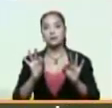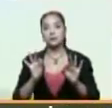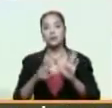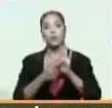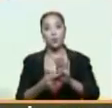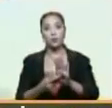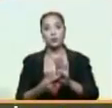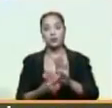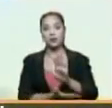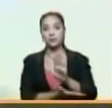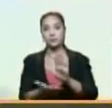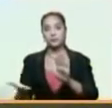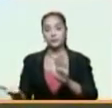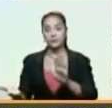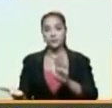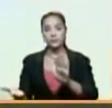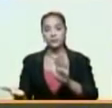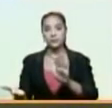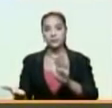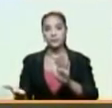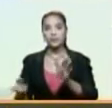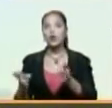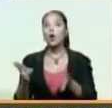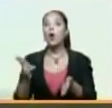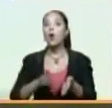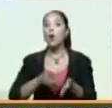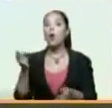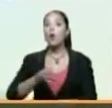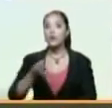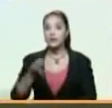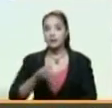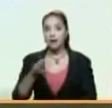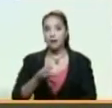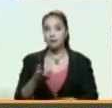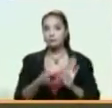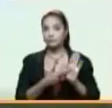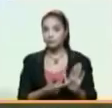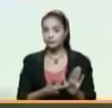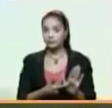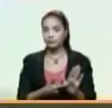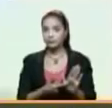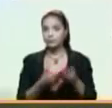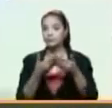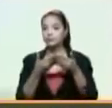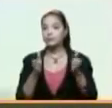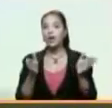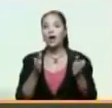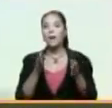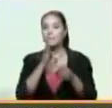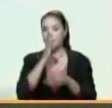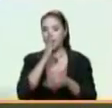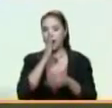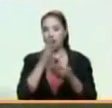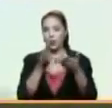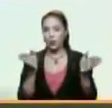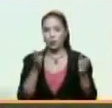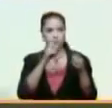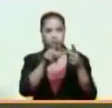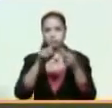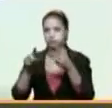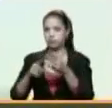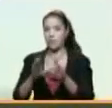mostrar los originales de la apertura de una cuenta, de varias